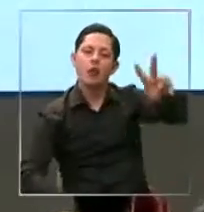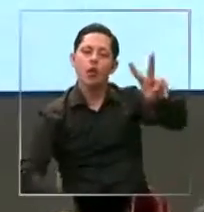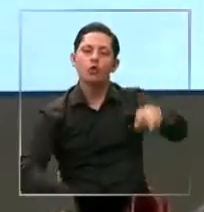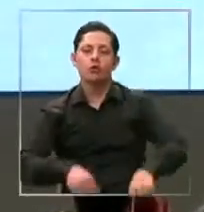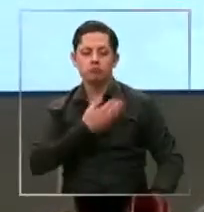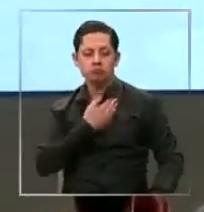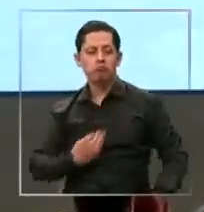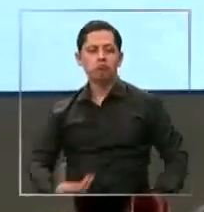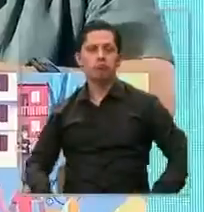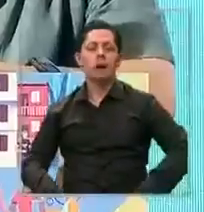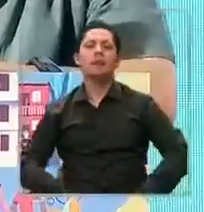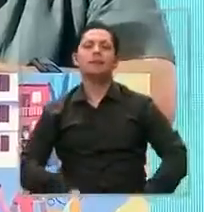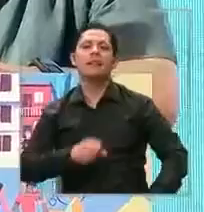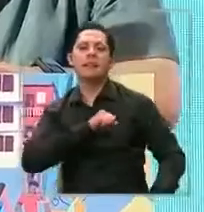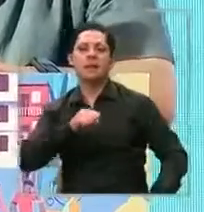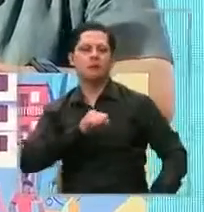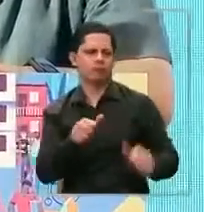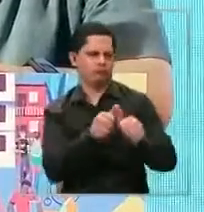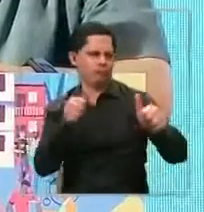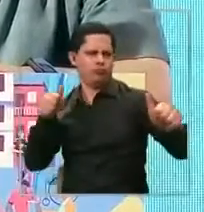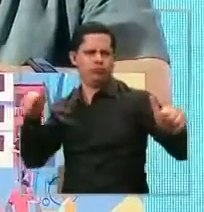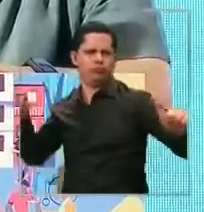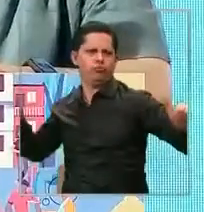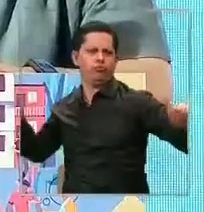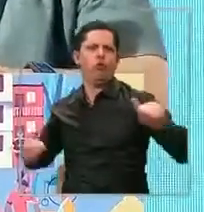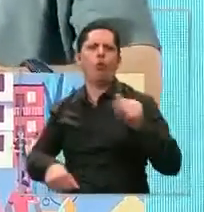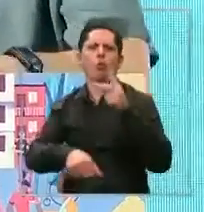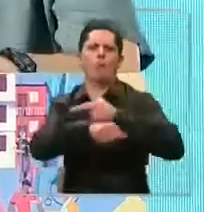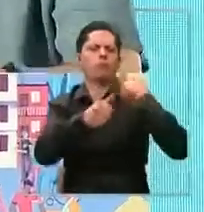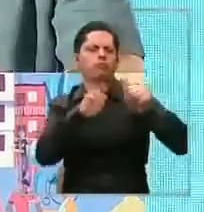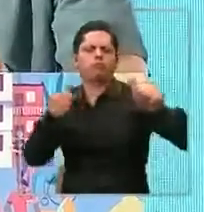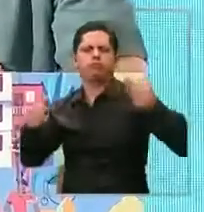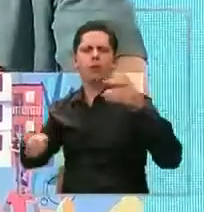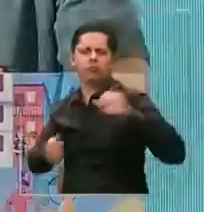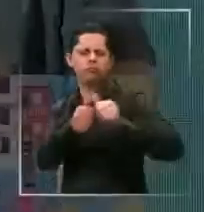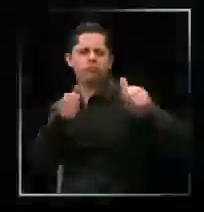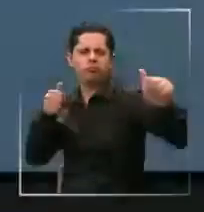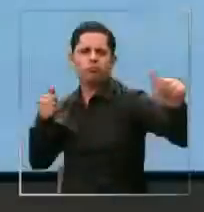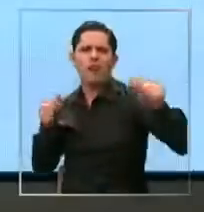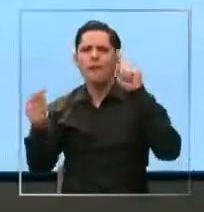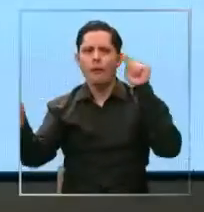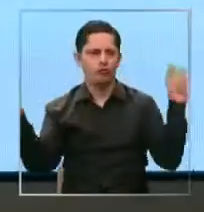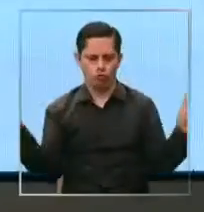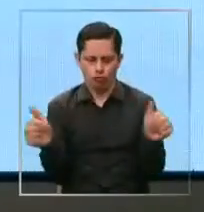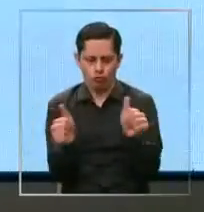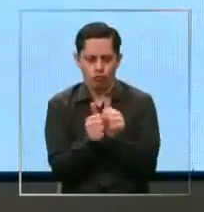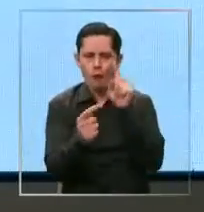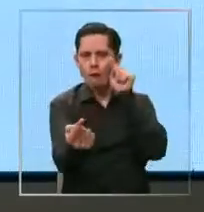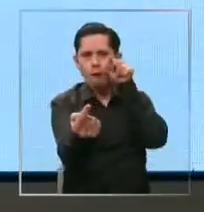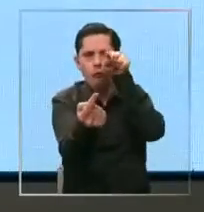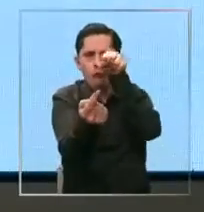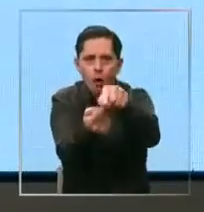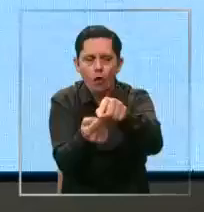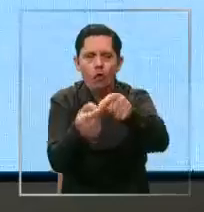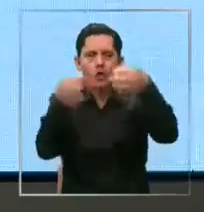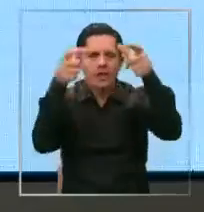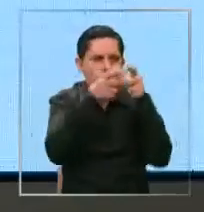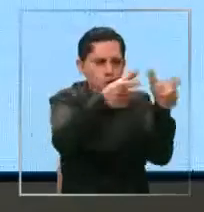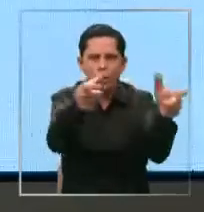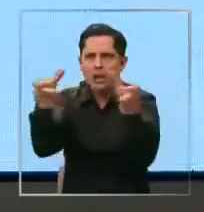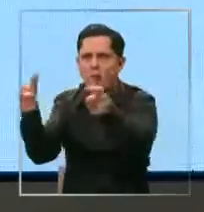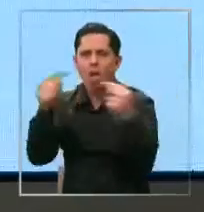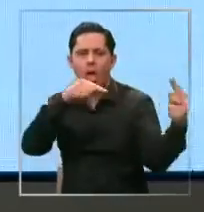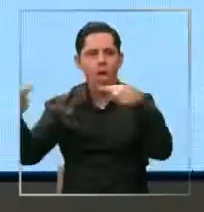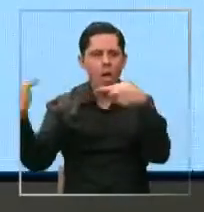de 1.500 kilómetros de distancia y un mensaje común, el foco en la seguridad. Tenemos un debate político que está centrado muy